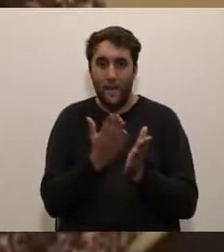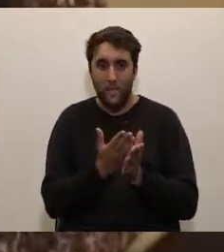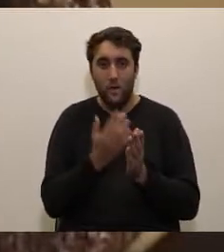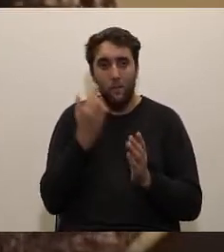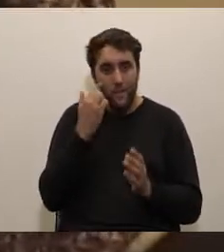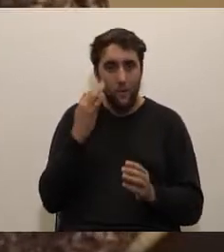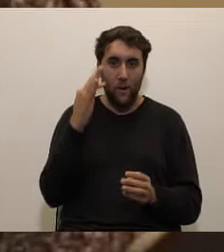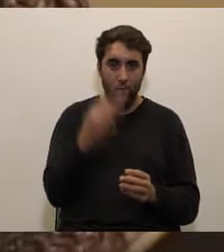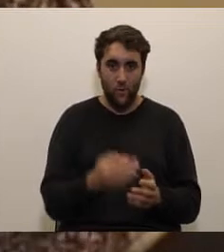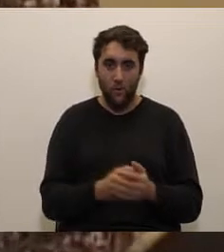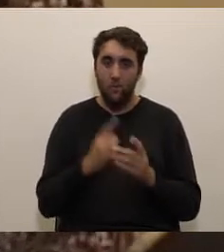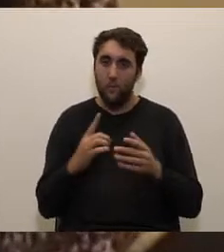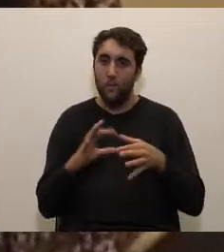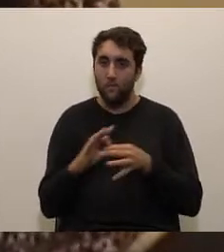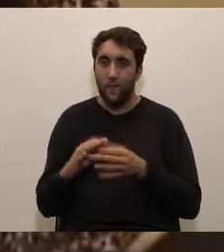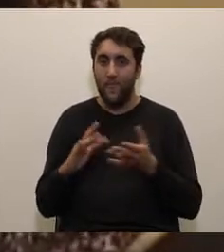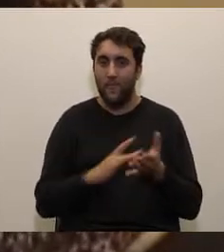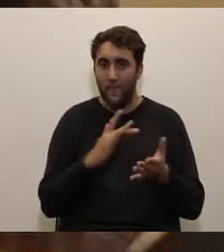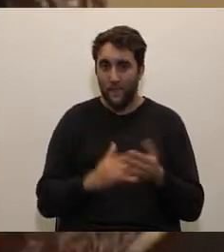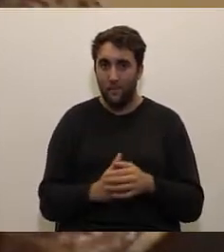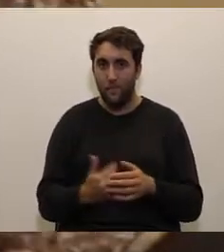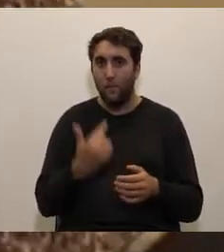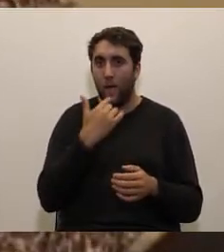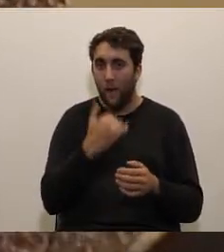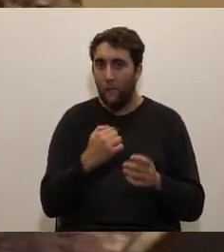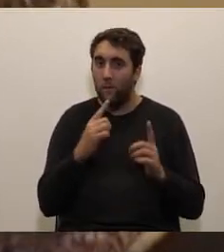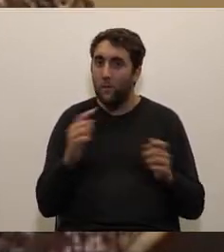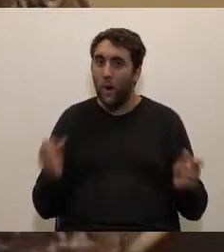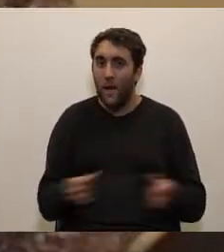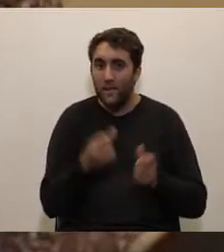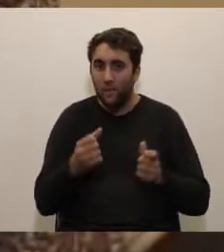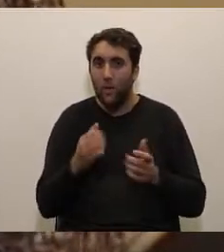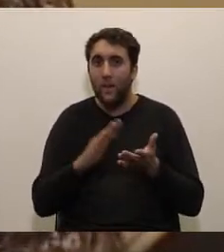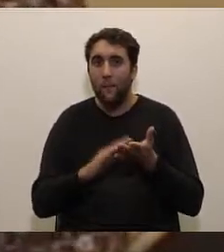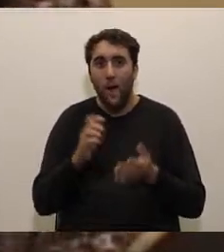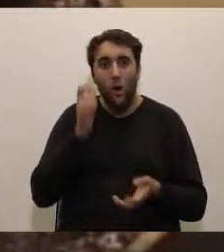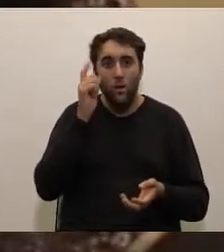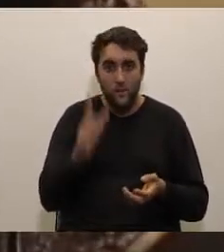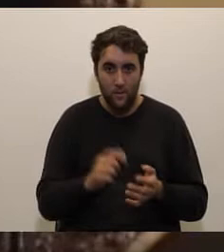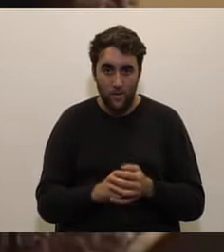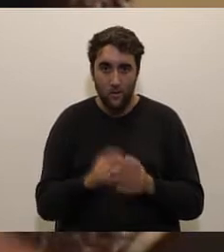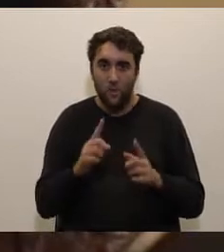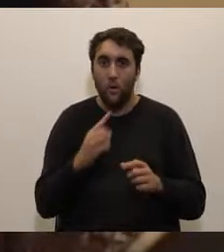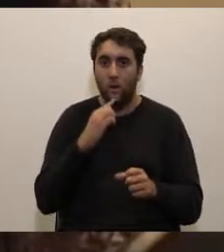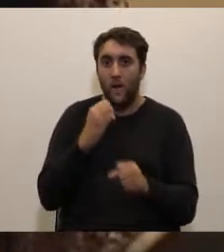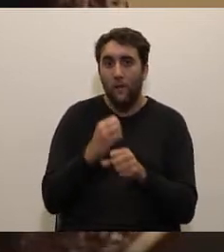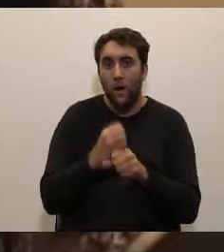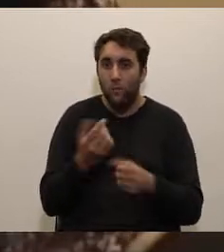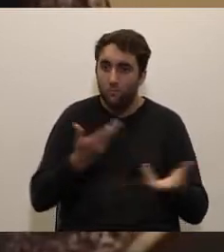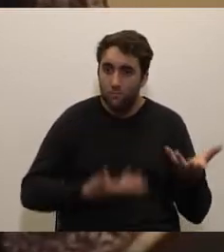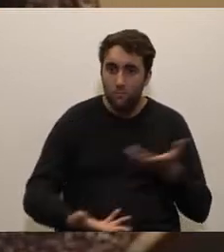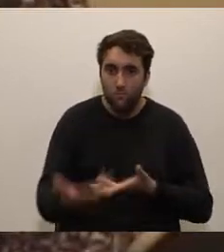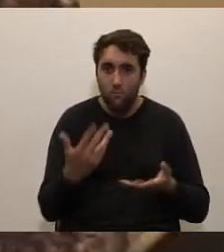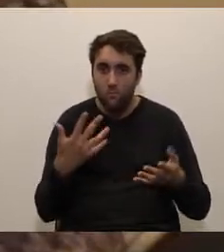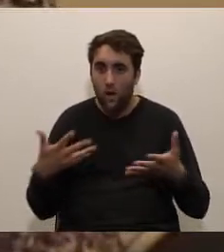con lo digital. Por ejemplo, como decía el Chino, con el acceso a el conocimiento, con el trabajo